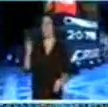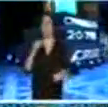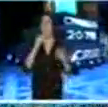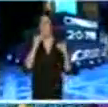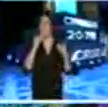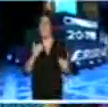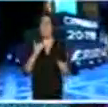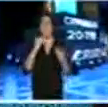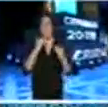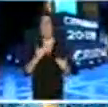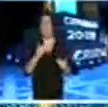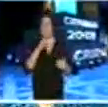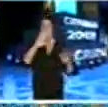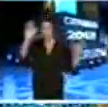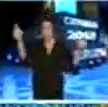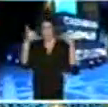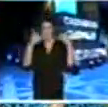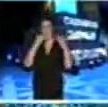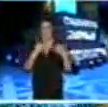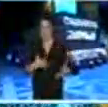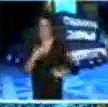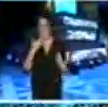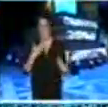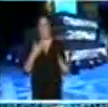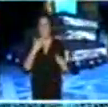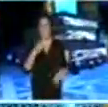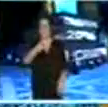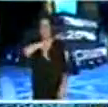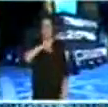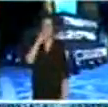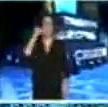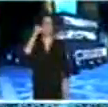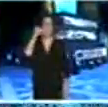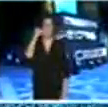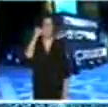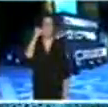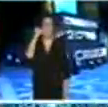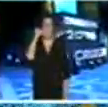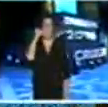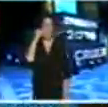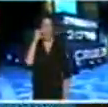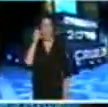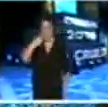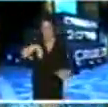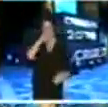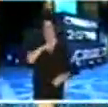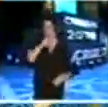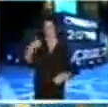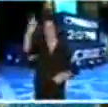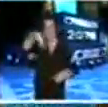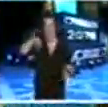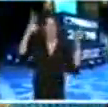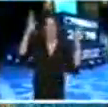Muchísimas gracias por su atención. La verdad que es todo un honor para nosotros tener esta aceptación, de verdad. Muchísimas